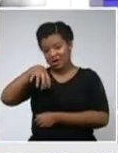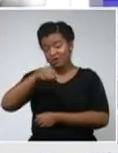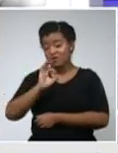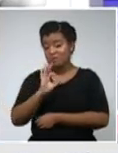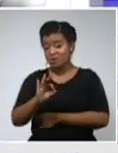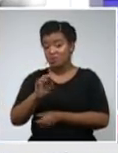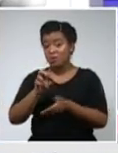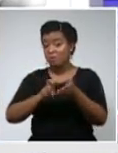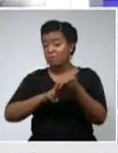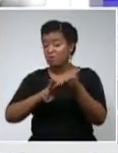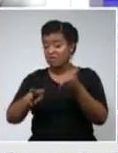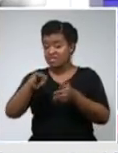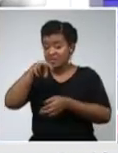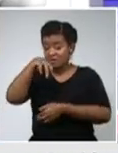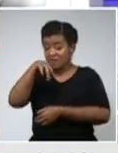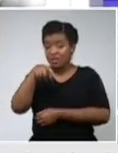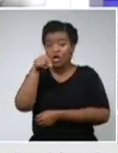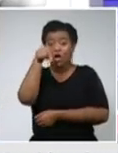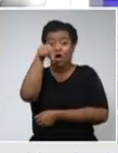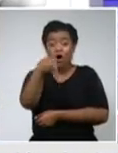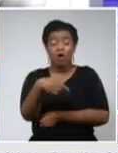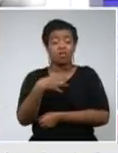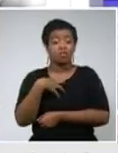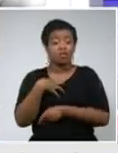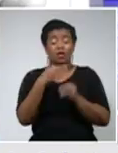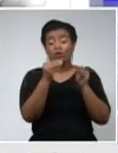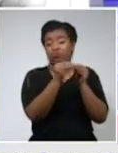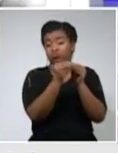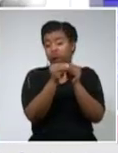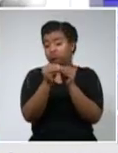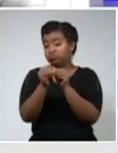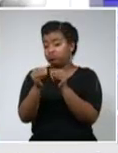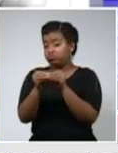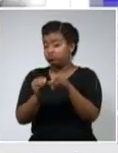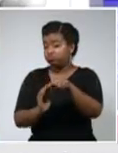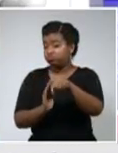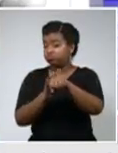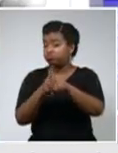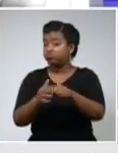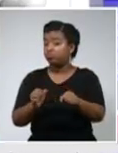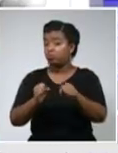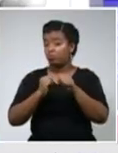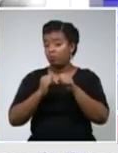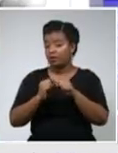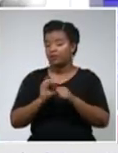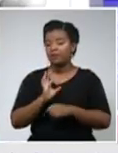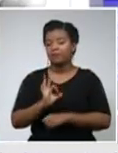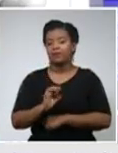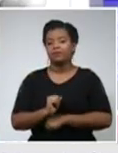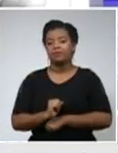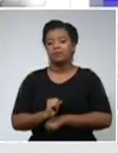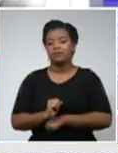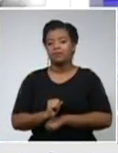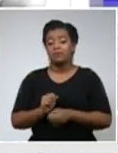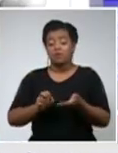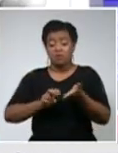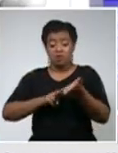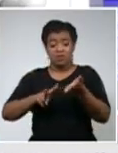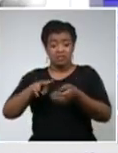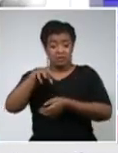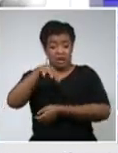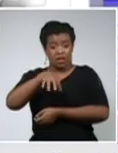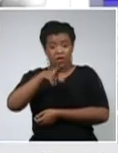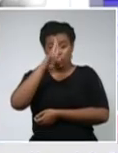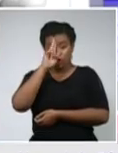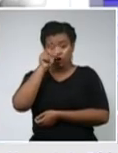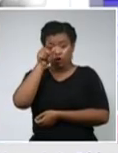esas provincias que hoy posee una alta transmisión del virus SARS-CoV-2. En este territorio, la doctora Nora